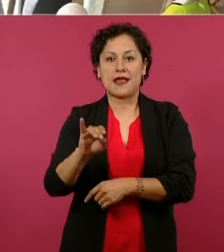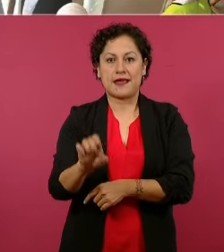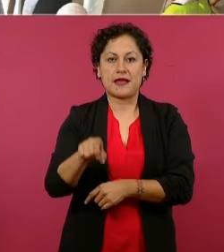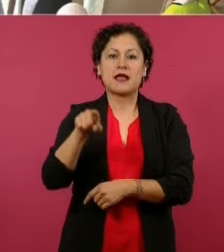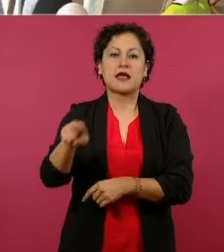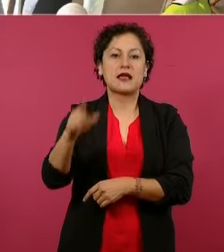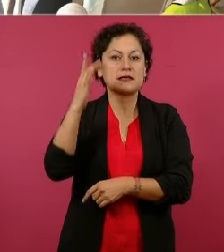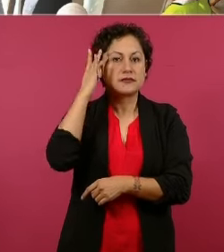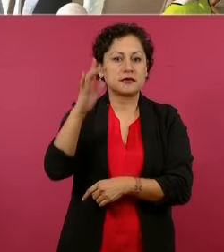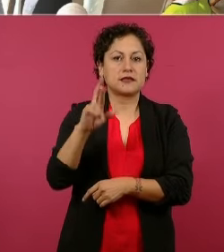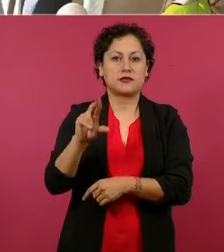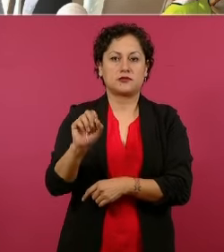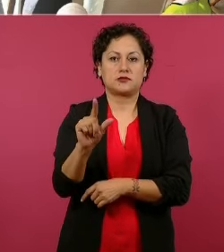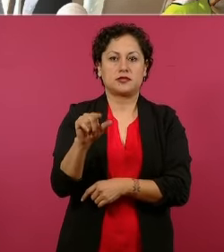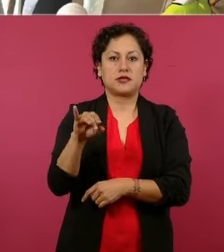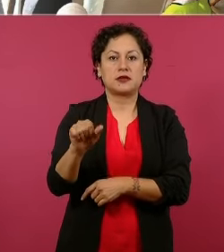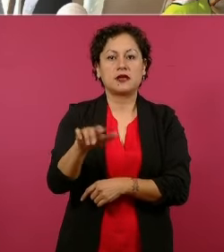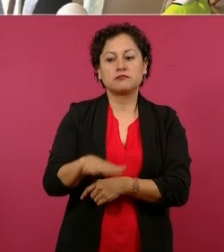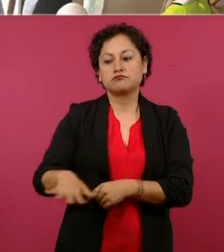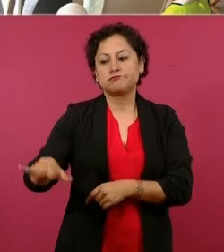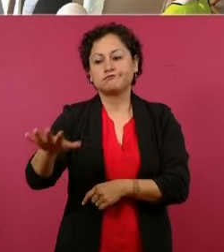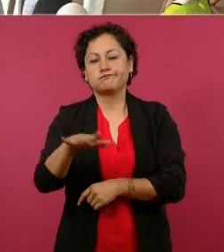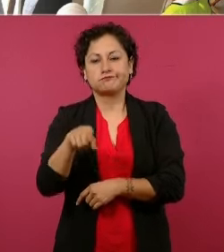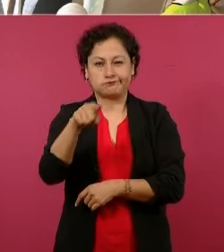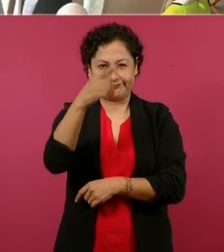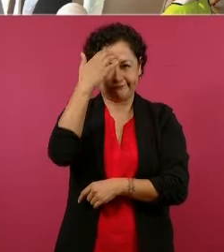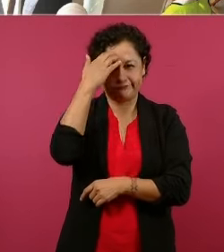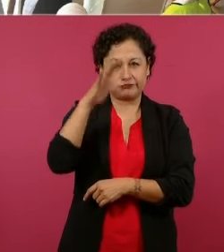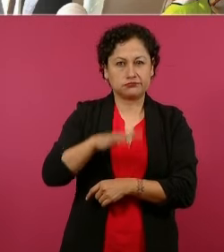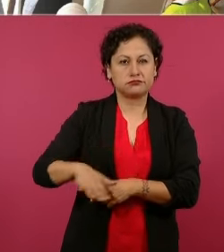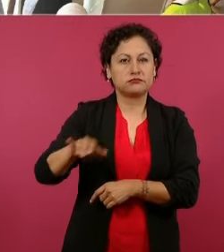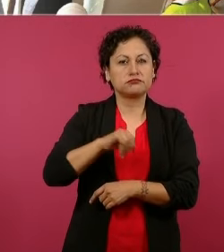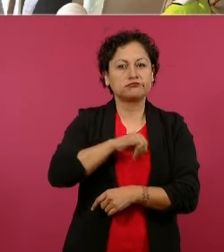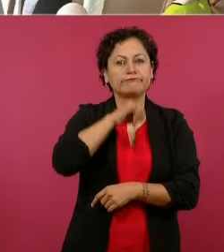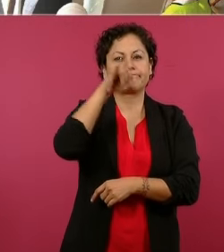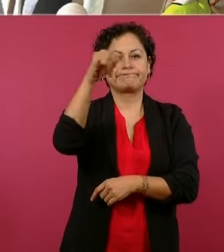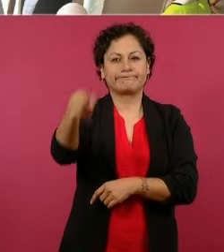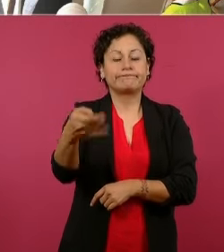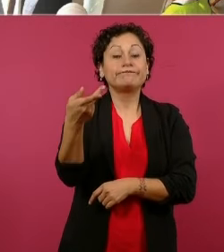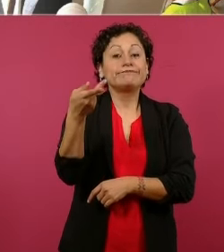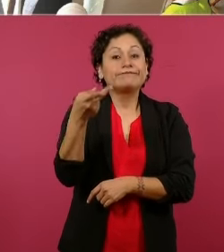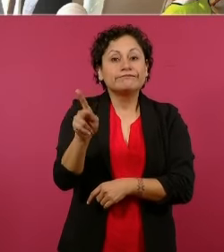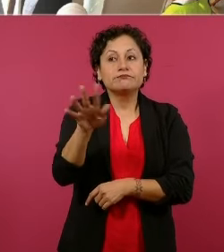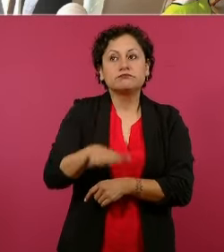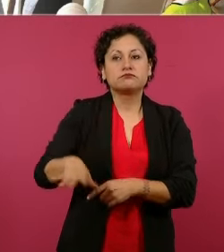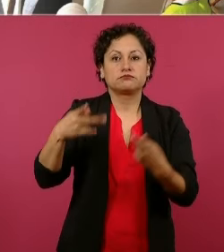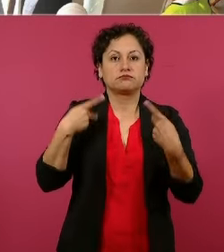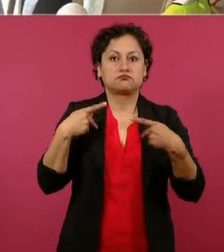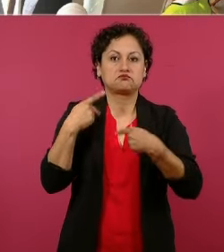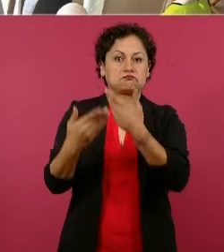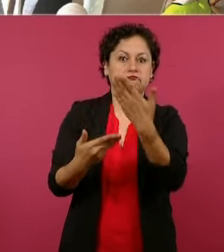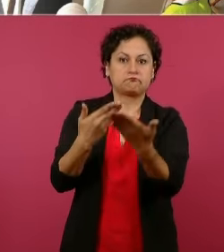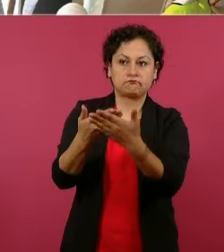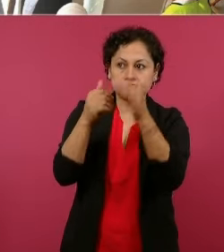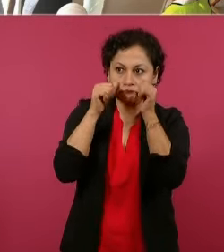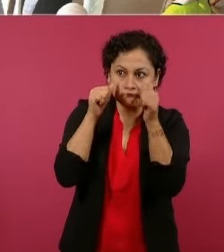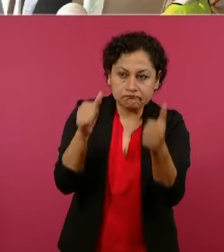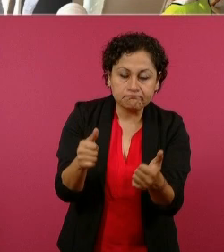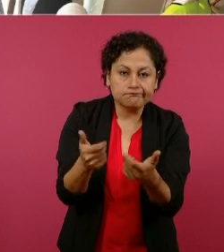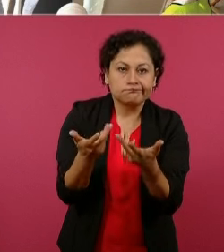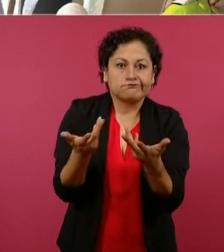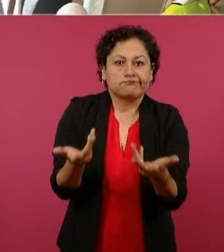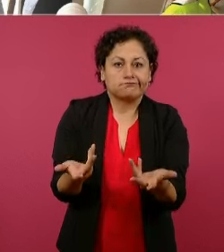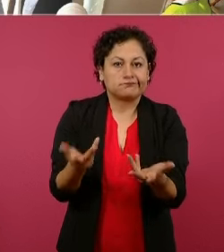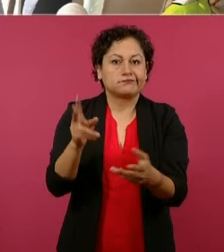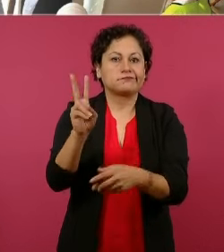hac más precisos una zona muy apartada y donde si no se tiene atención por parte de una institución pública pues eh